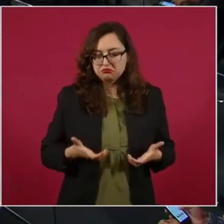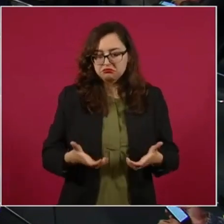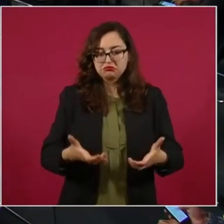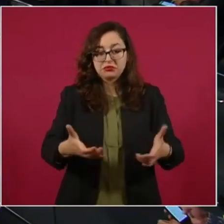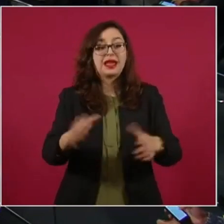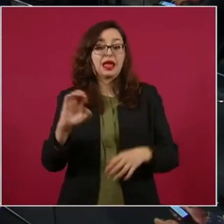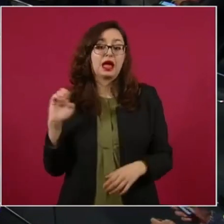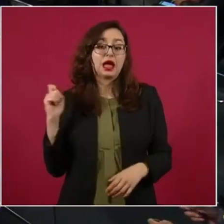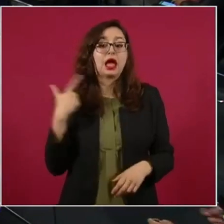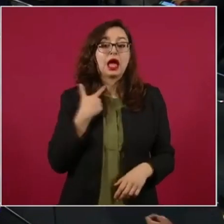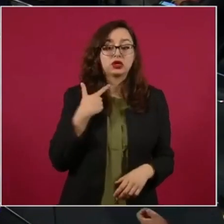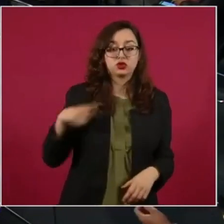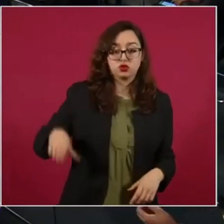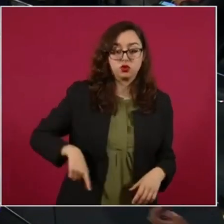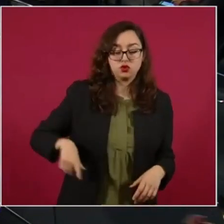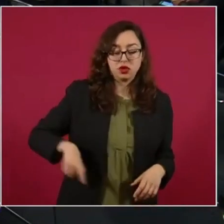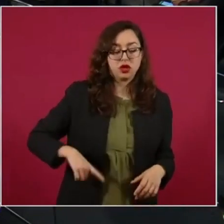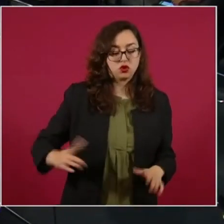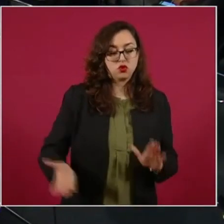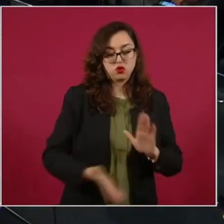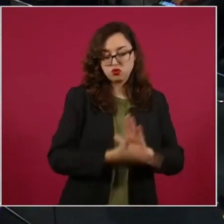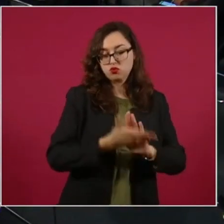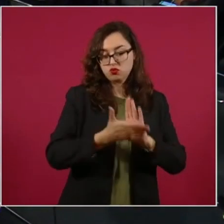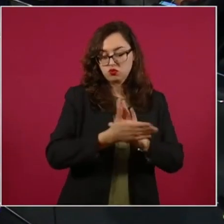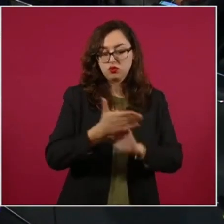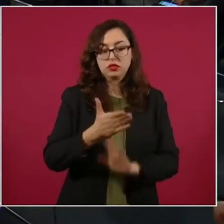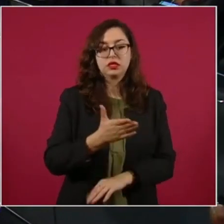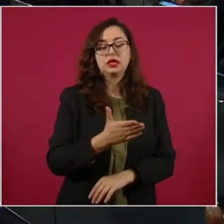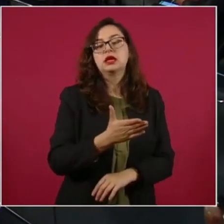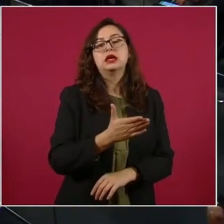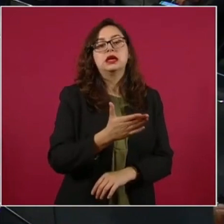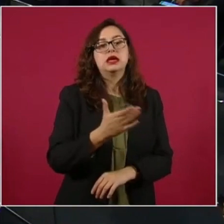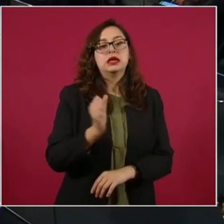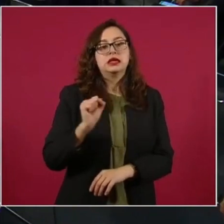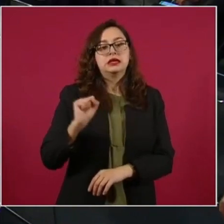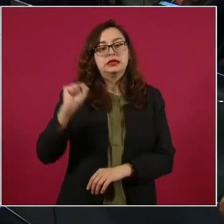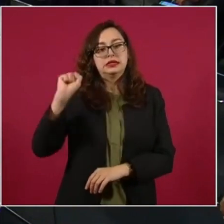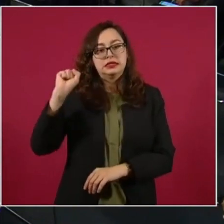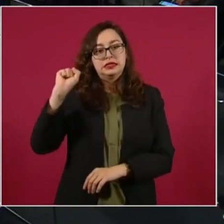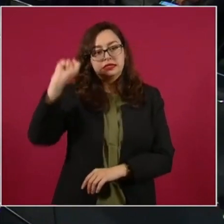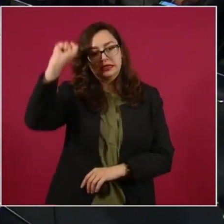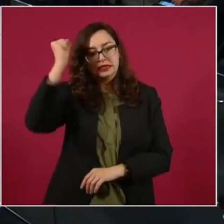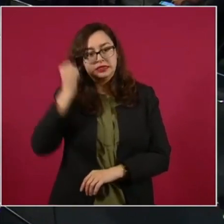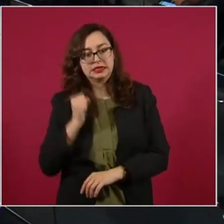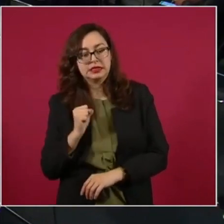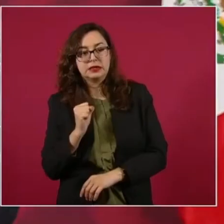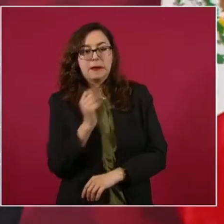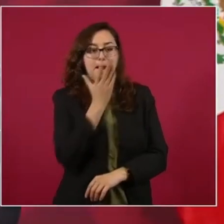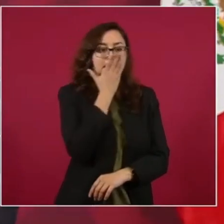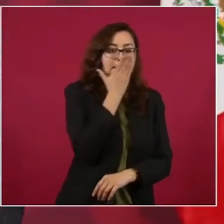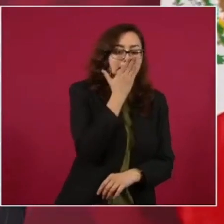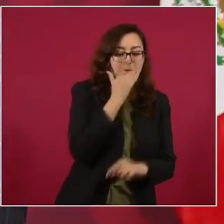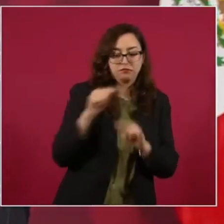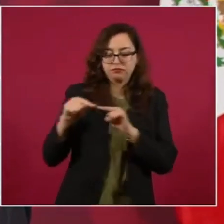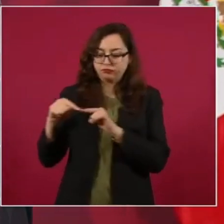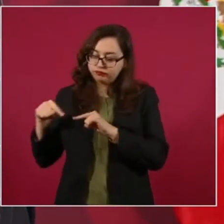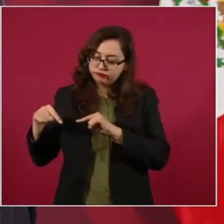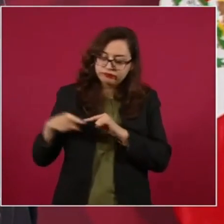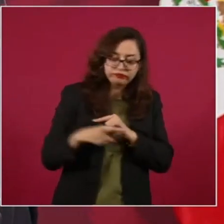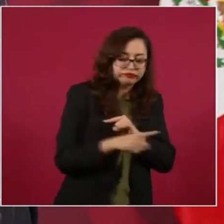de Estación Don, en los límites de Sinaloa con Sonora, hasta Nogales,